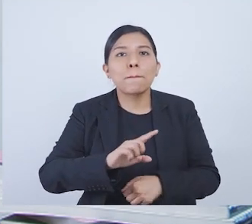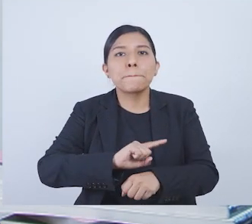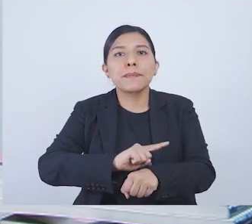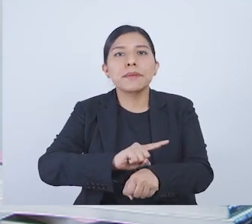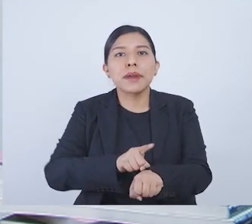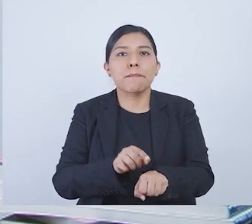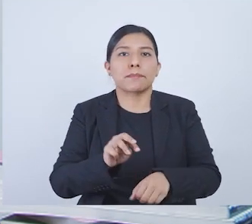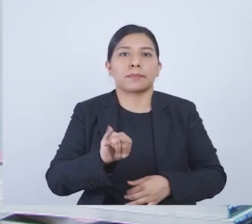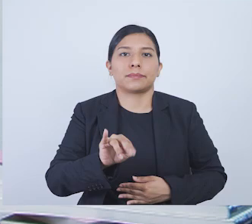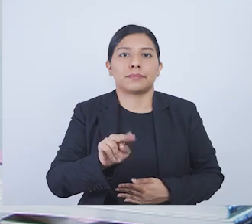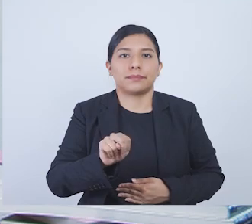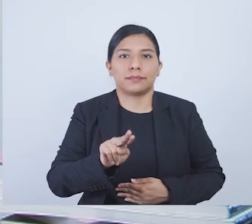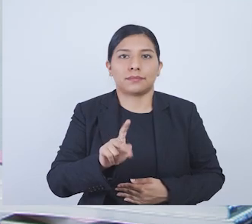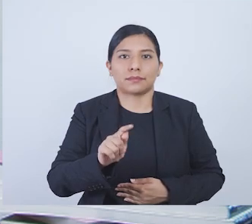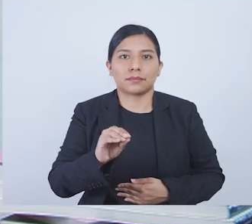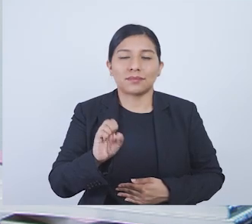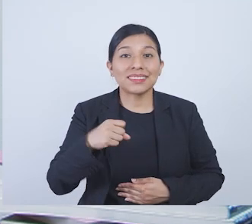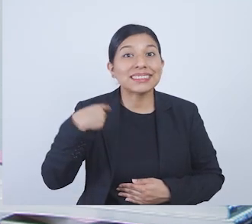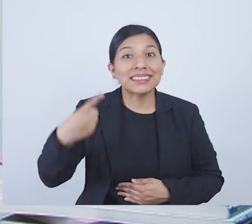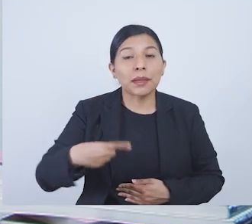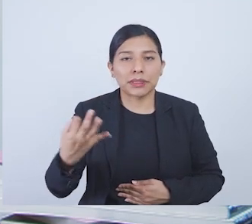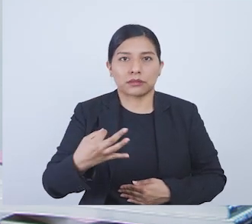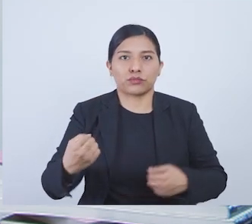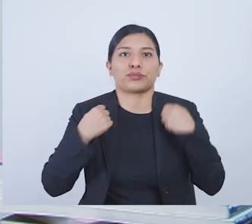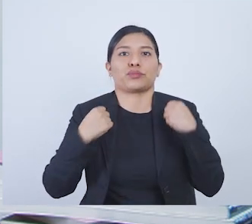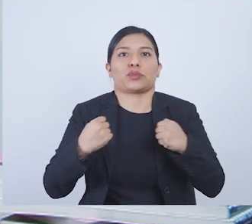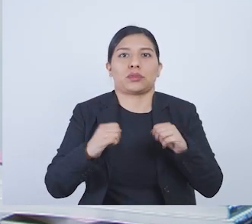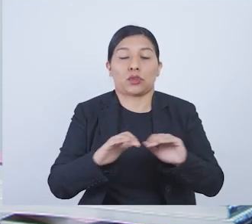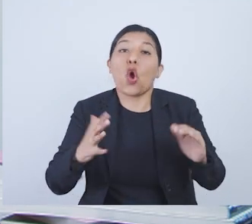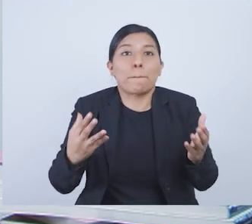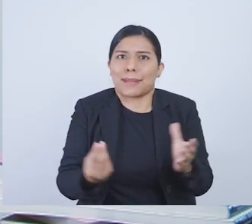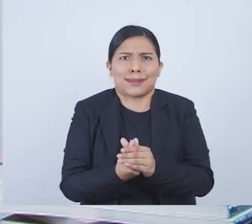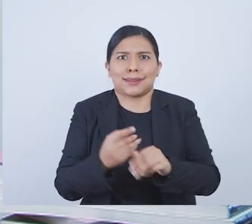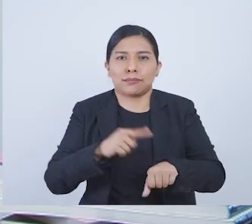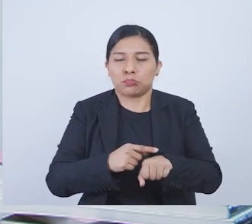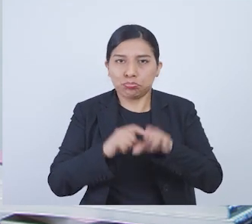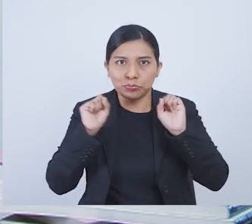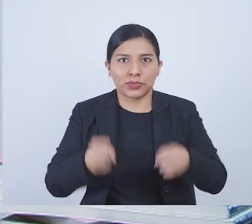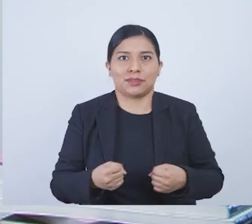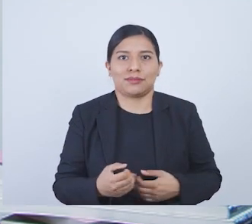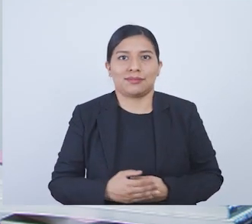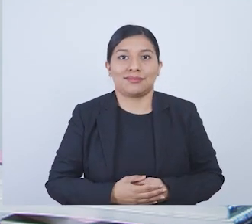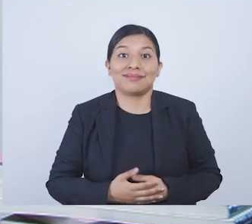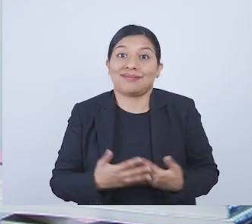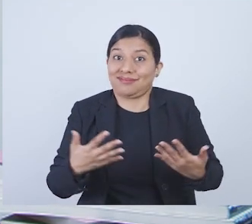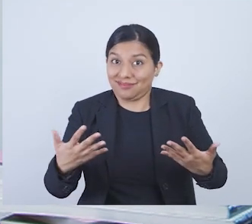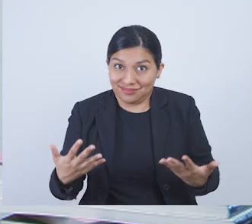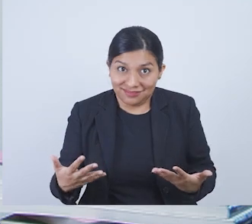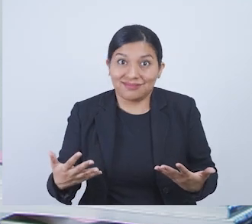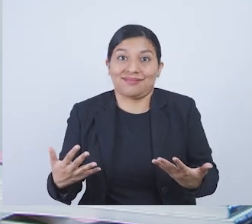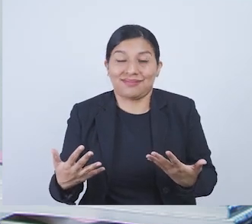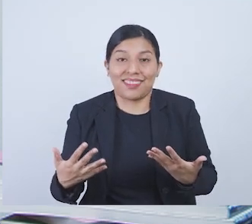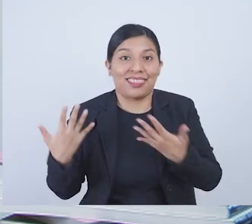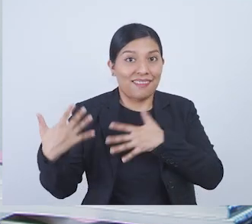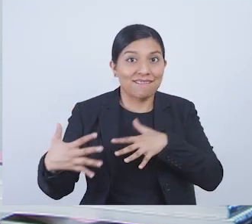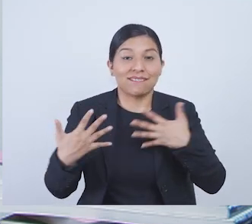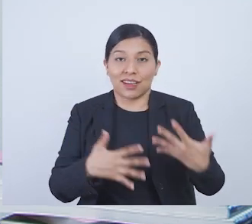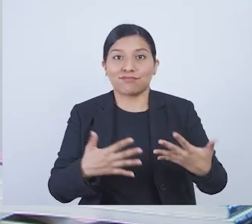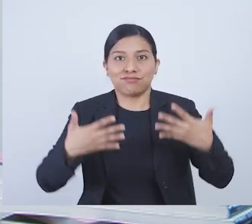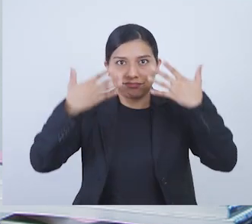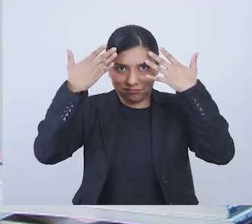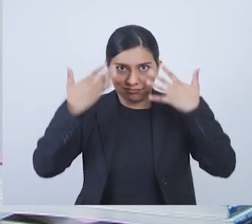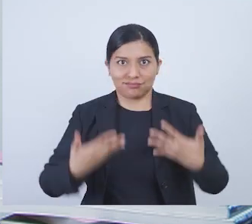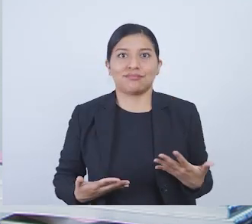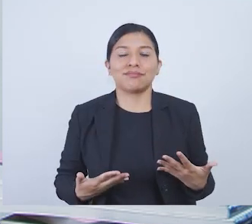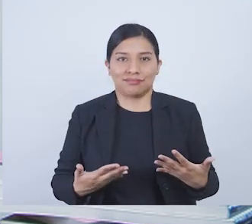minutos diarios de actividad física o más. Claramente los espacios para realizar actividad física a